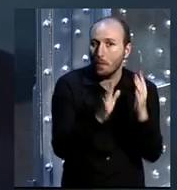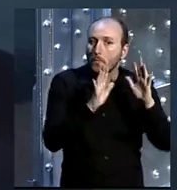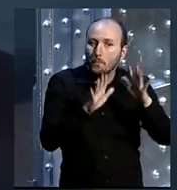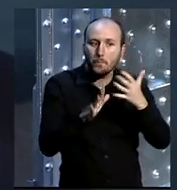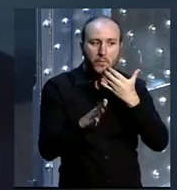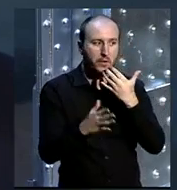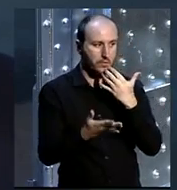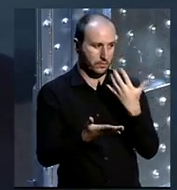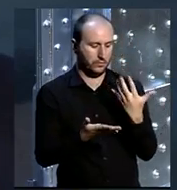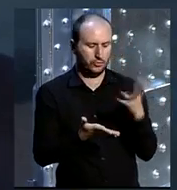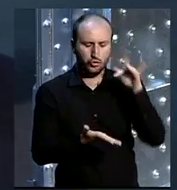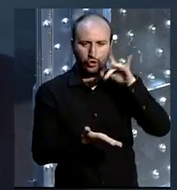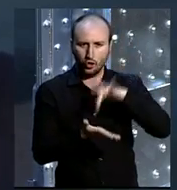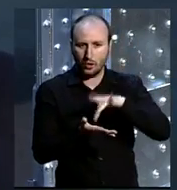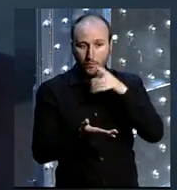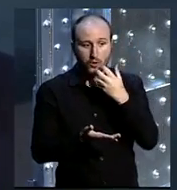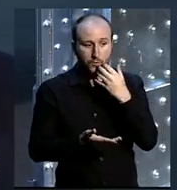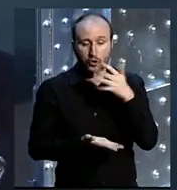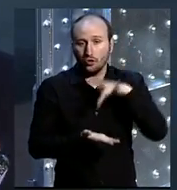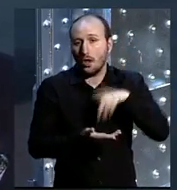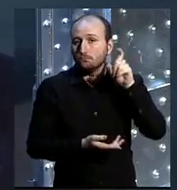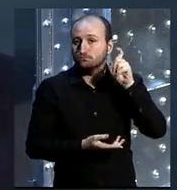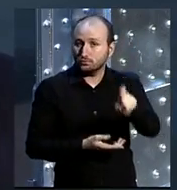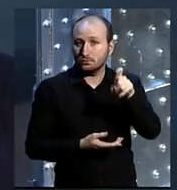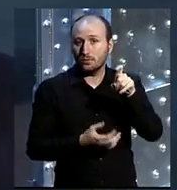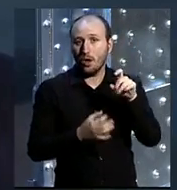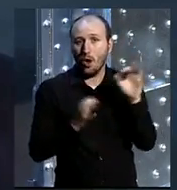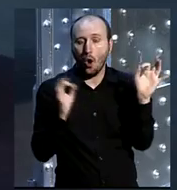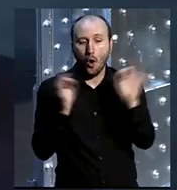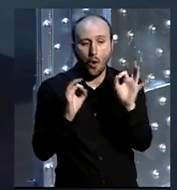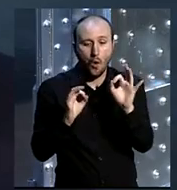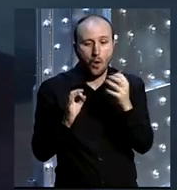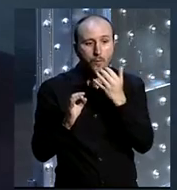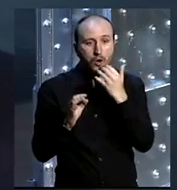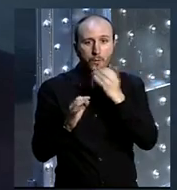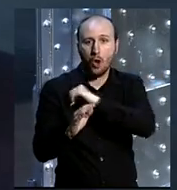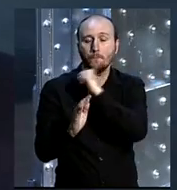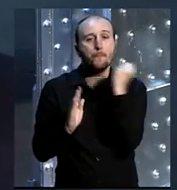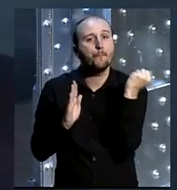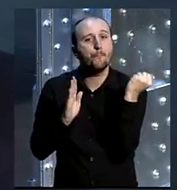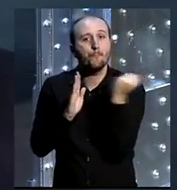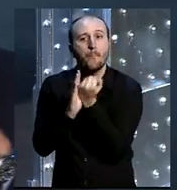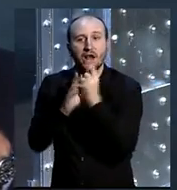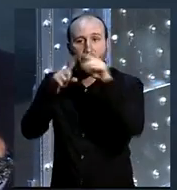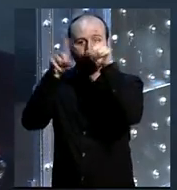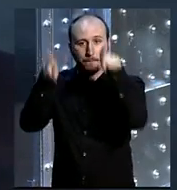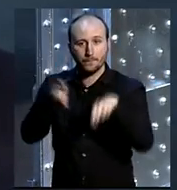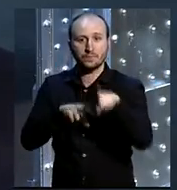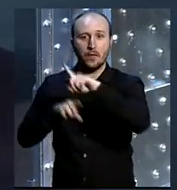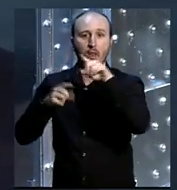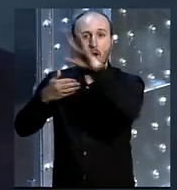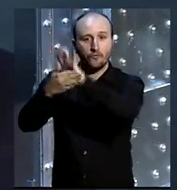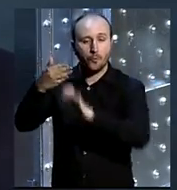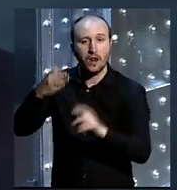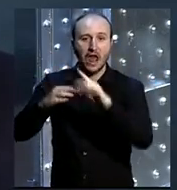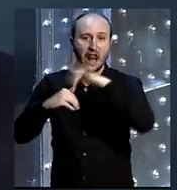mediante apretar el botón o poner una marca en un formulario electrónico, sino muchas veces